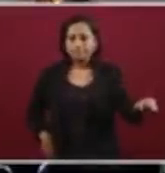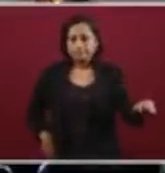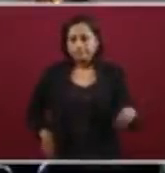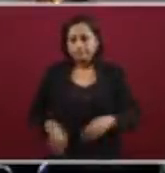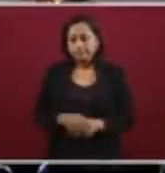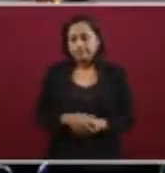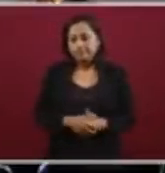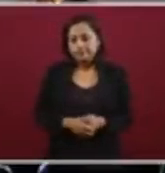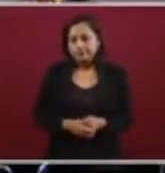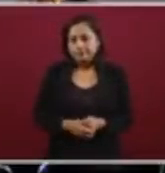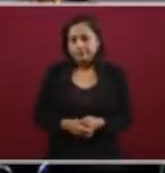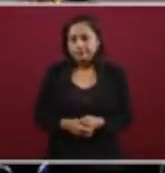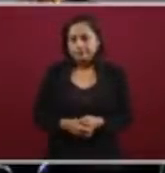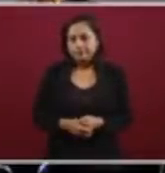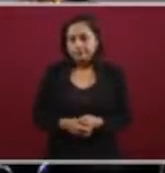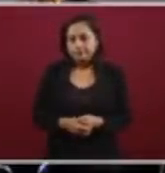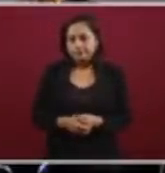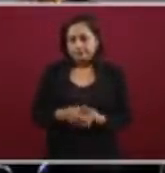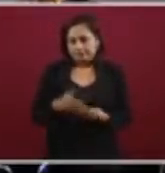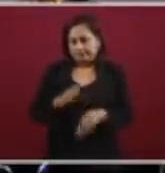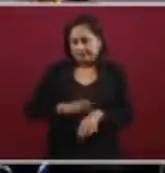la mayor parte